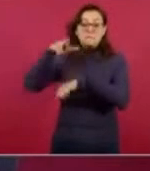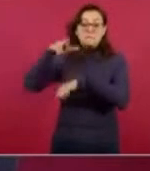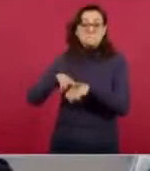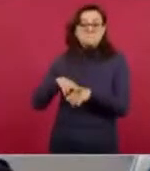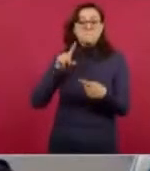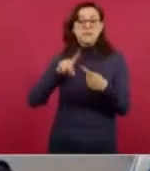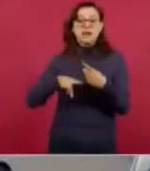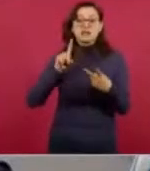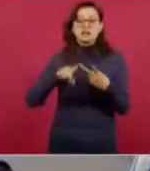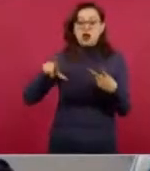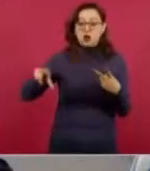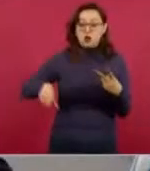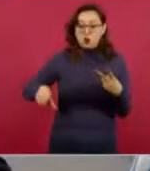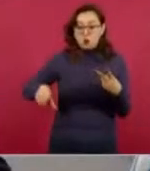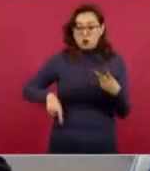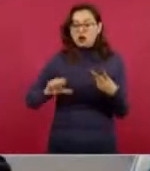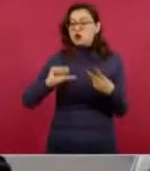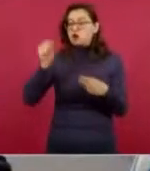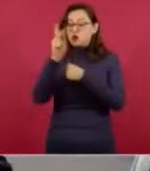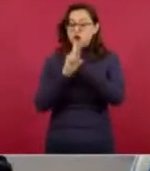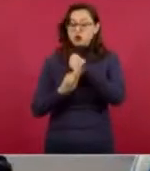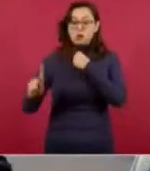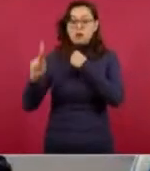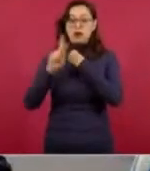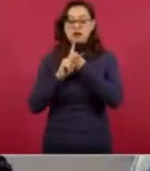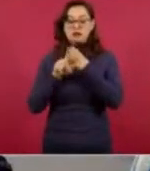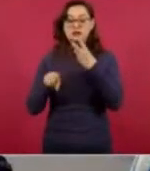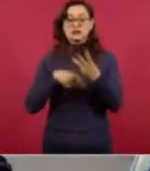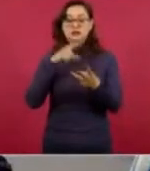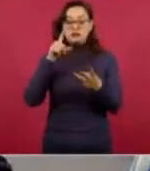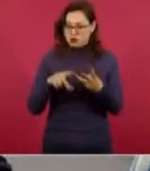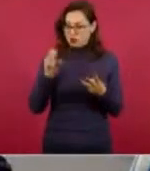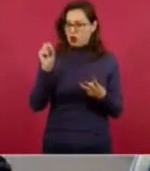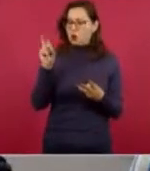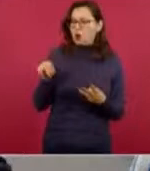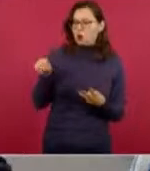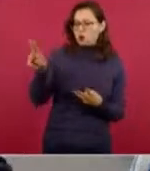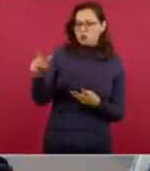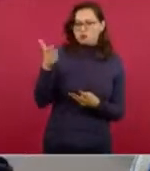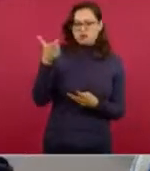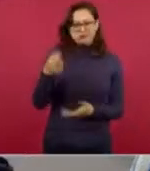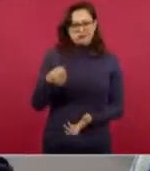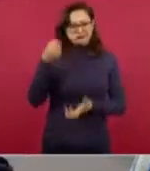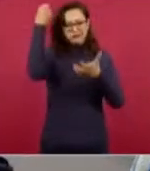gobiernos extranjeros incluso por la misma onu